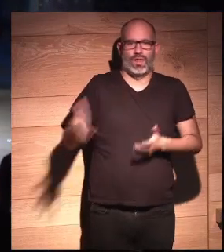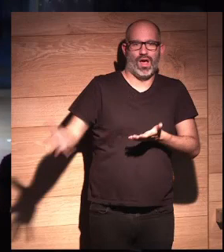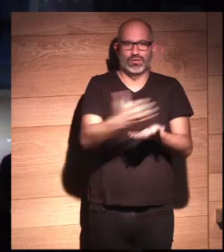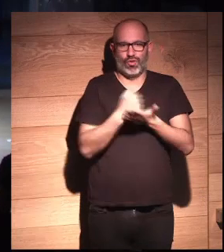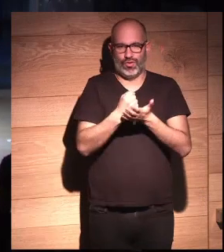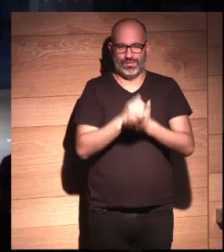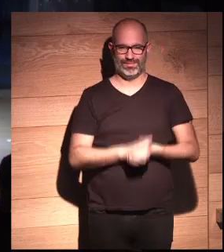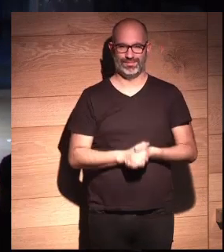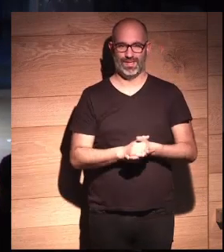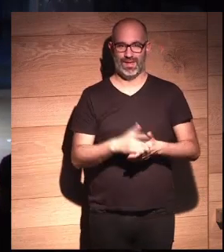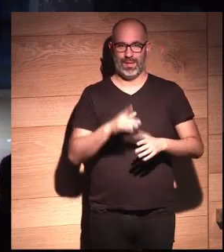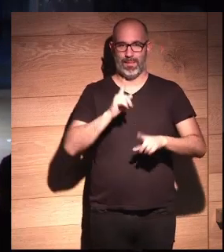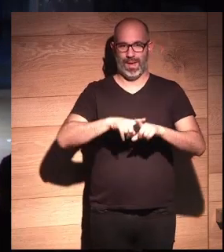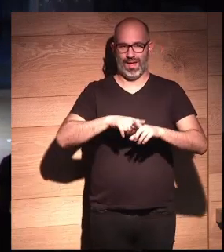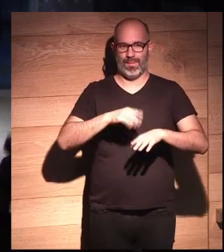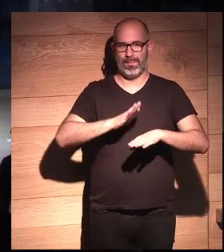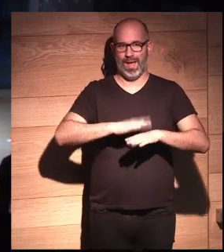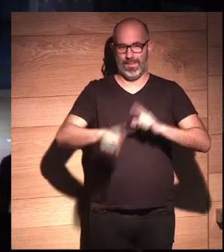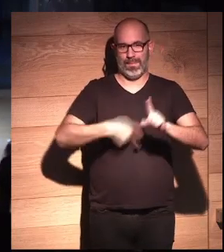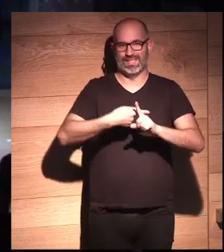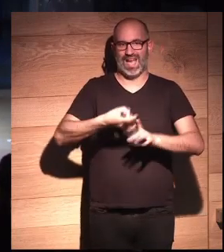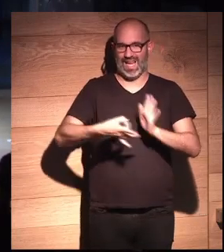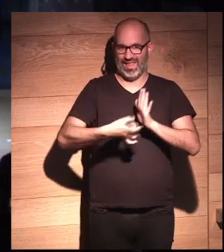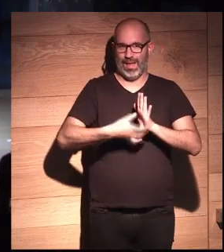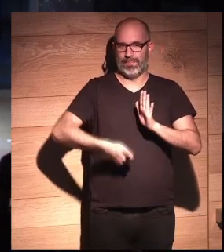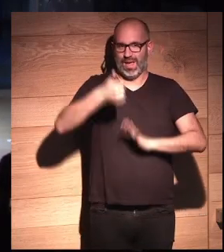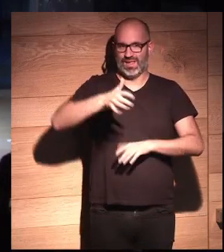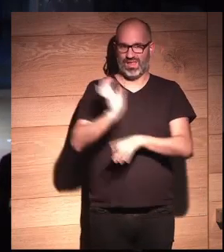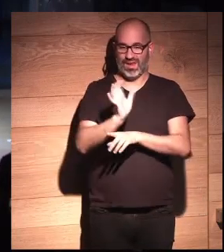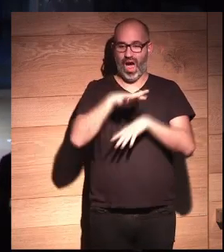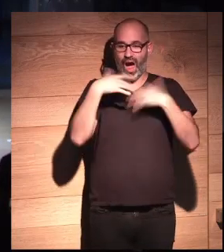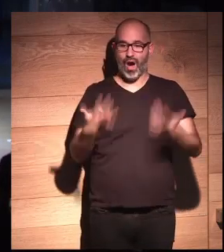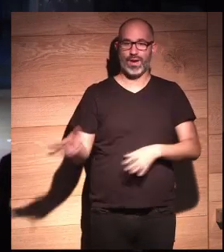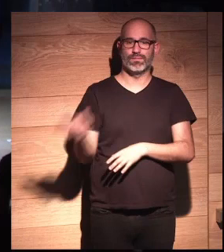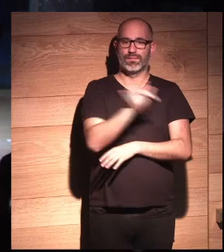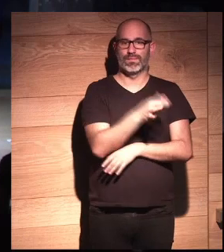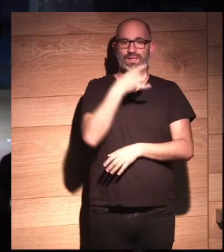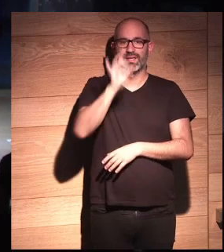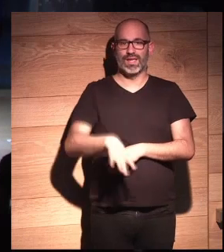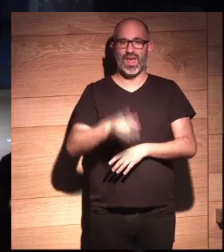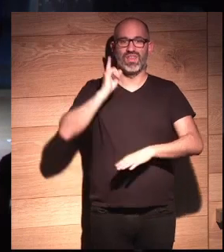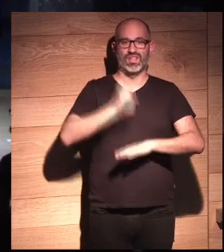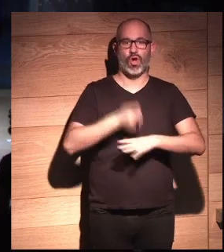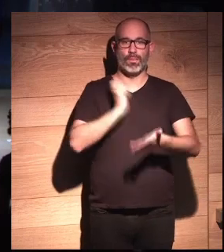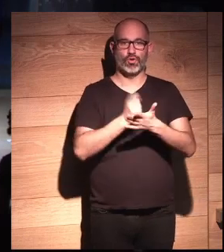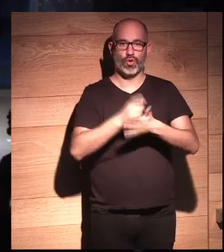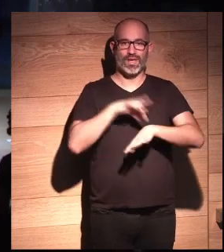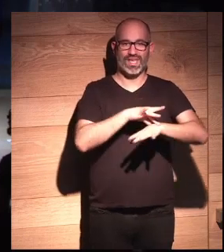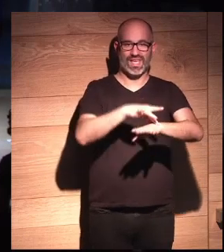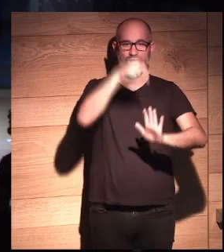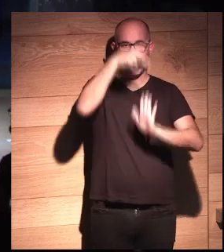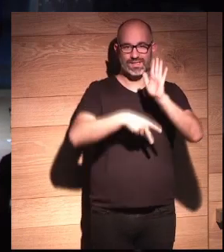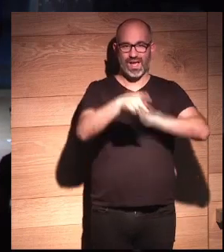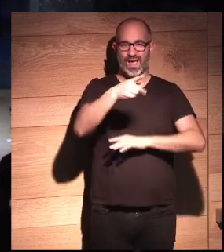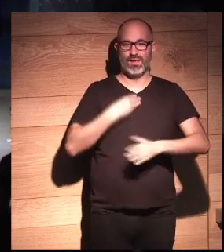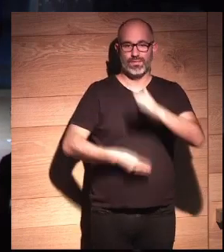el mundo y tener mejor calidad en nuestro cine. Y bueno, a continuación viene un director, productor y guionista que viene